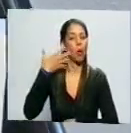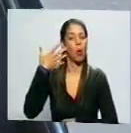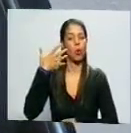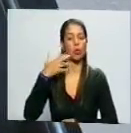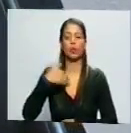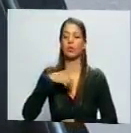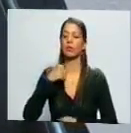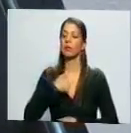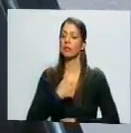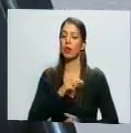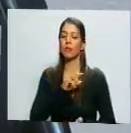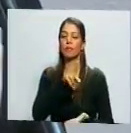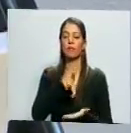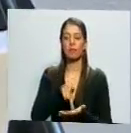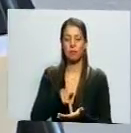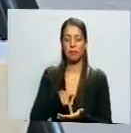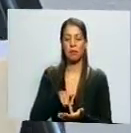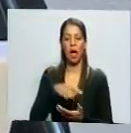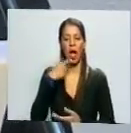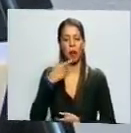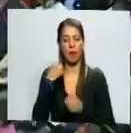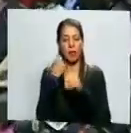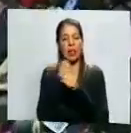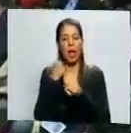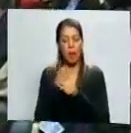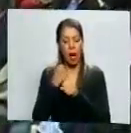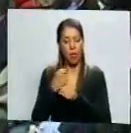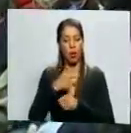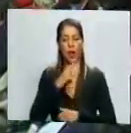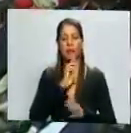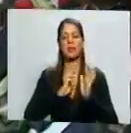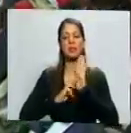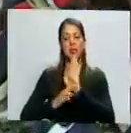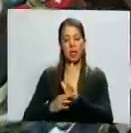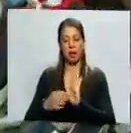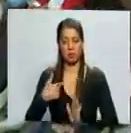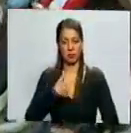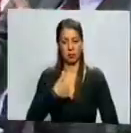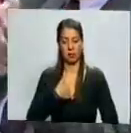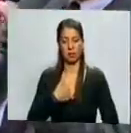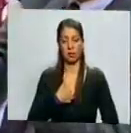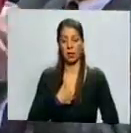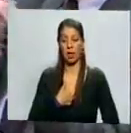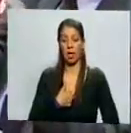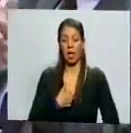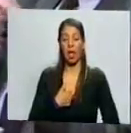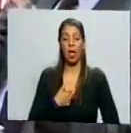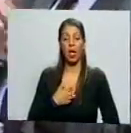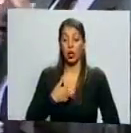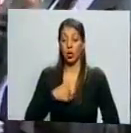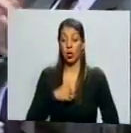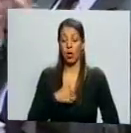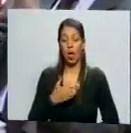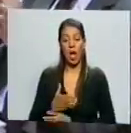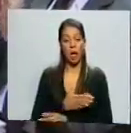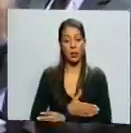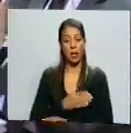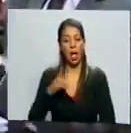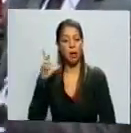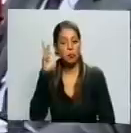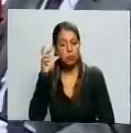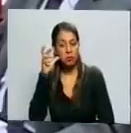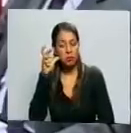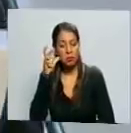como constituyente por el sector de los trabajadores y las trabajadoras. Escuchamos la exposición de nuestro